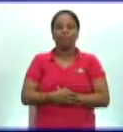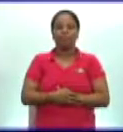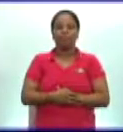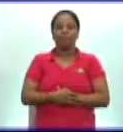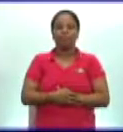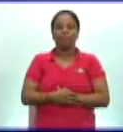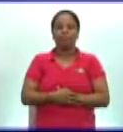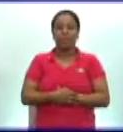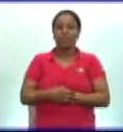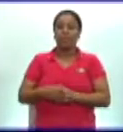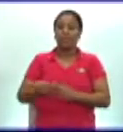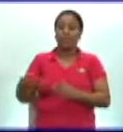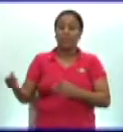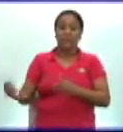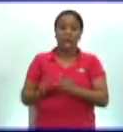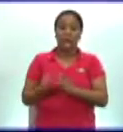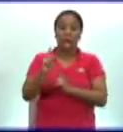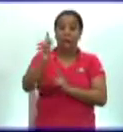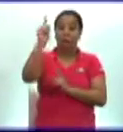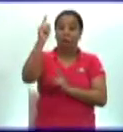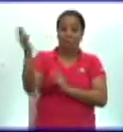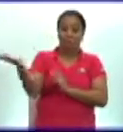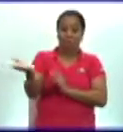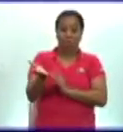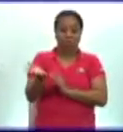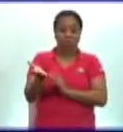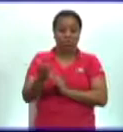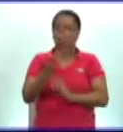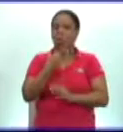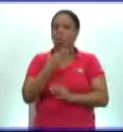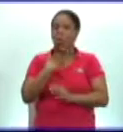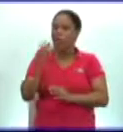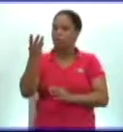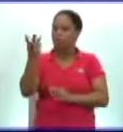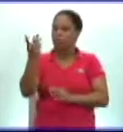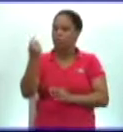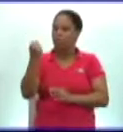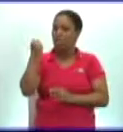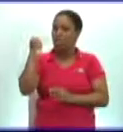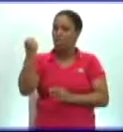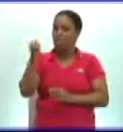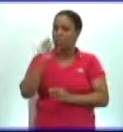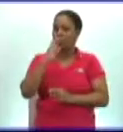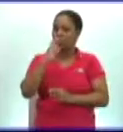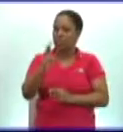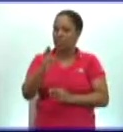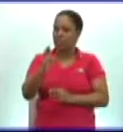Si aumenta su velocidad, ¿cómo es el valor de la fuerza resultante?